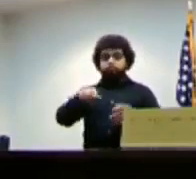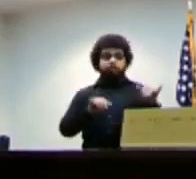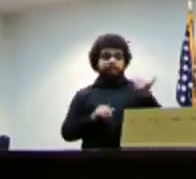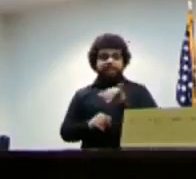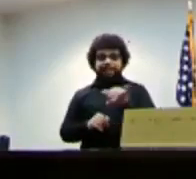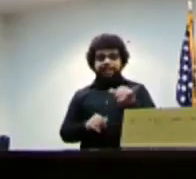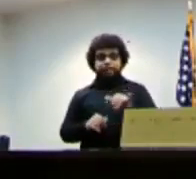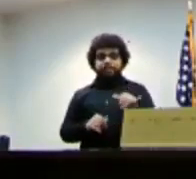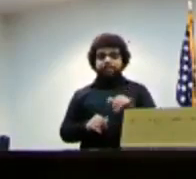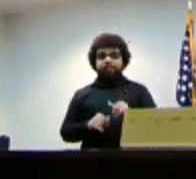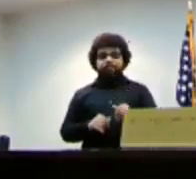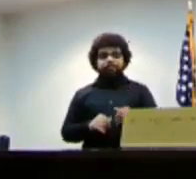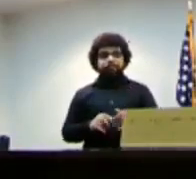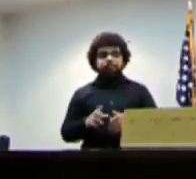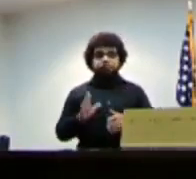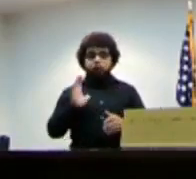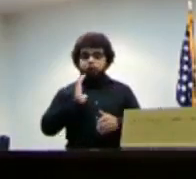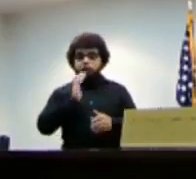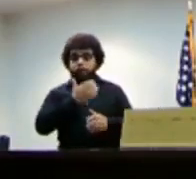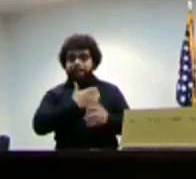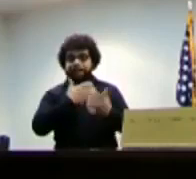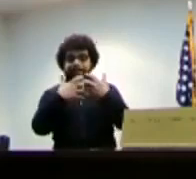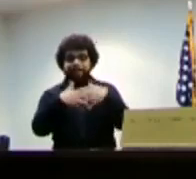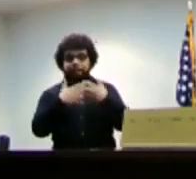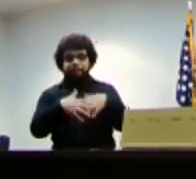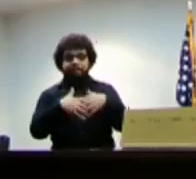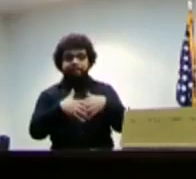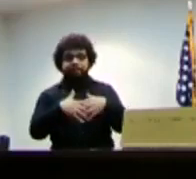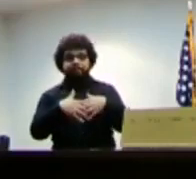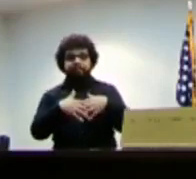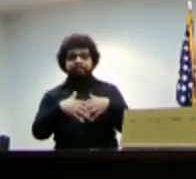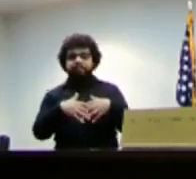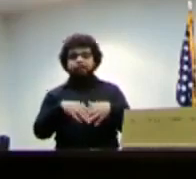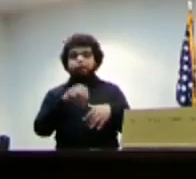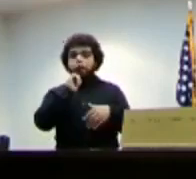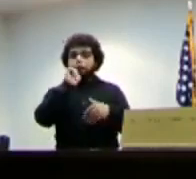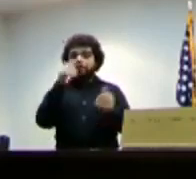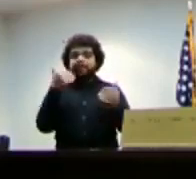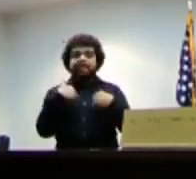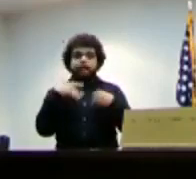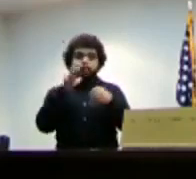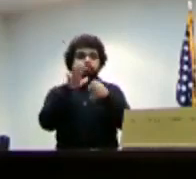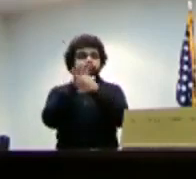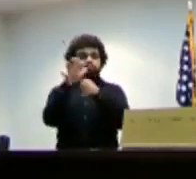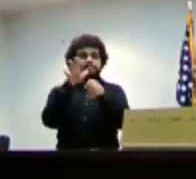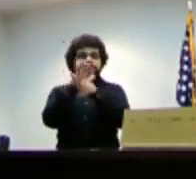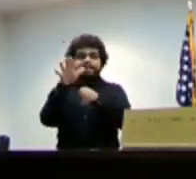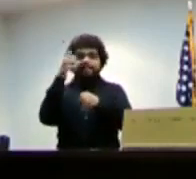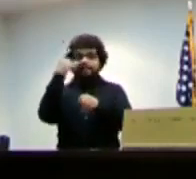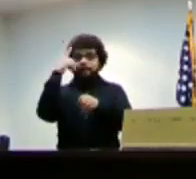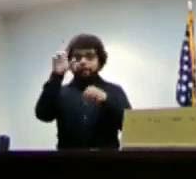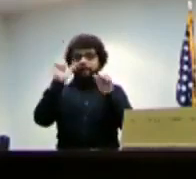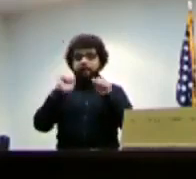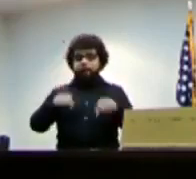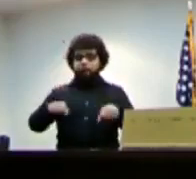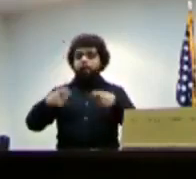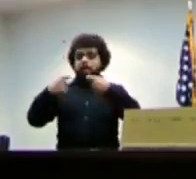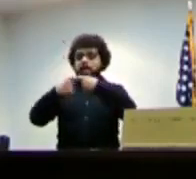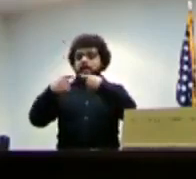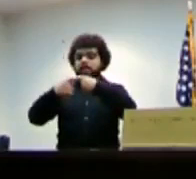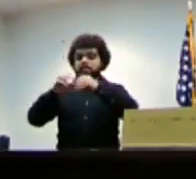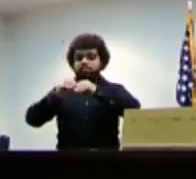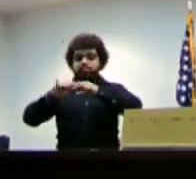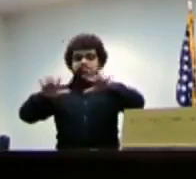flota generatriz, incluyendo las privadas, no teníamos la capacidad total para suplir los clientes.